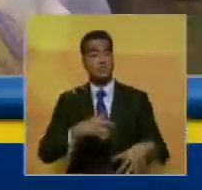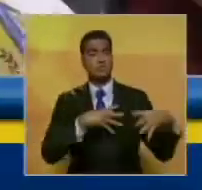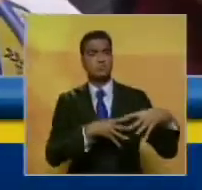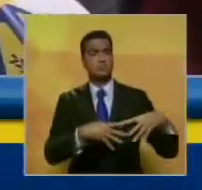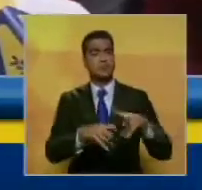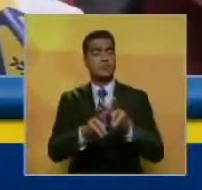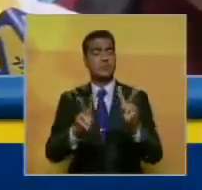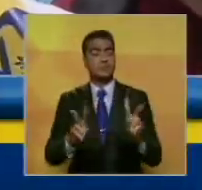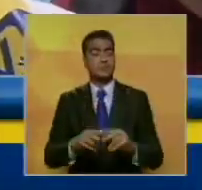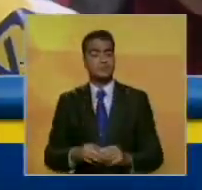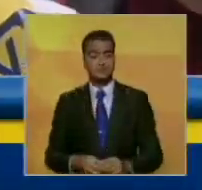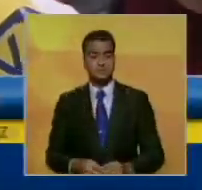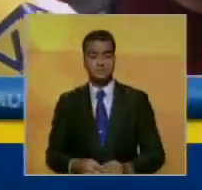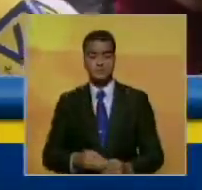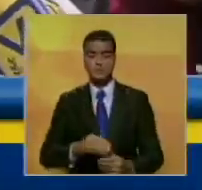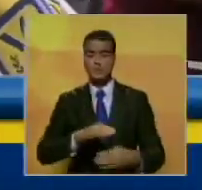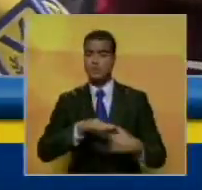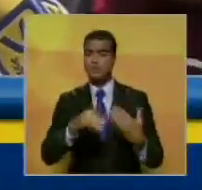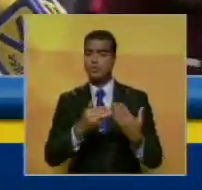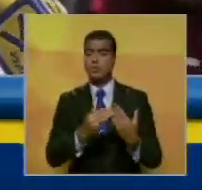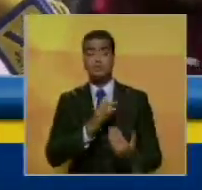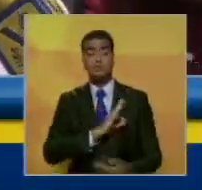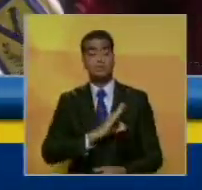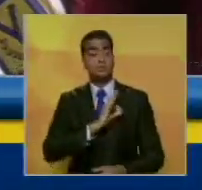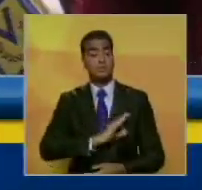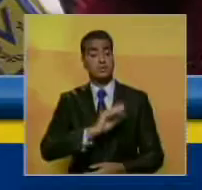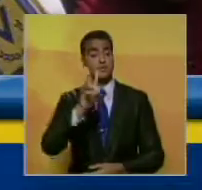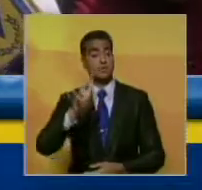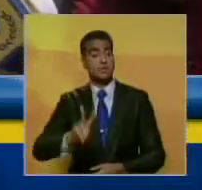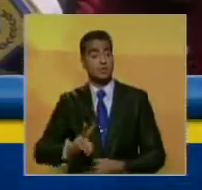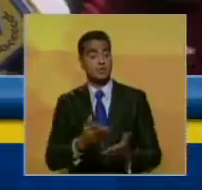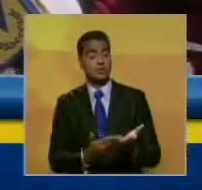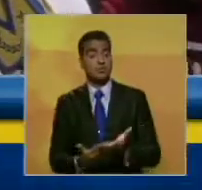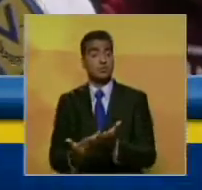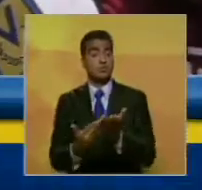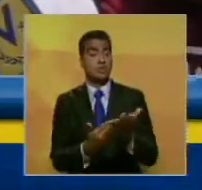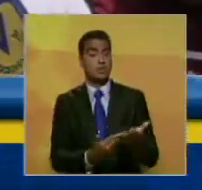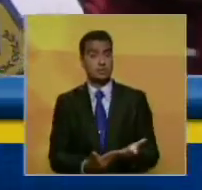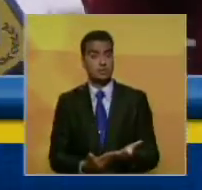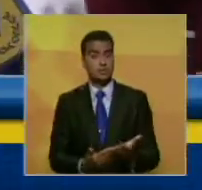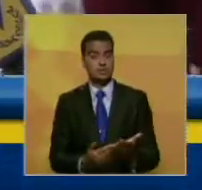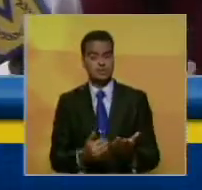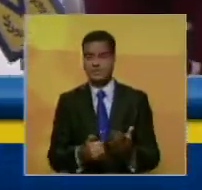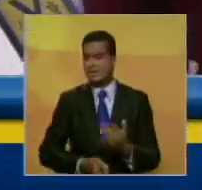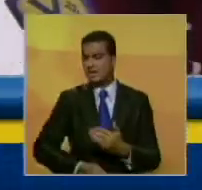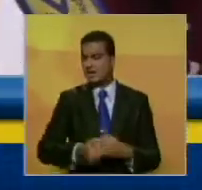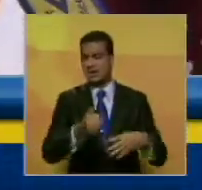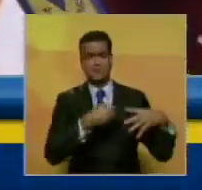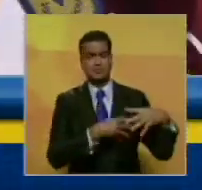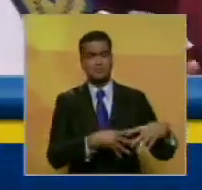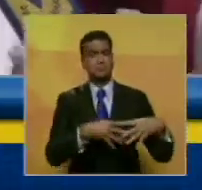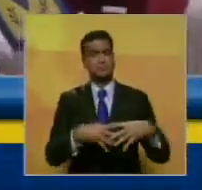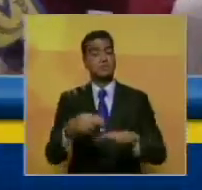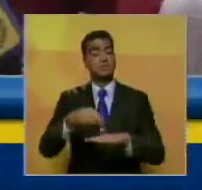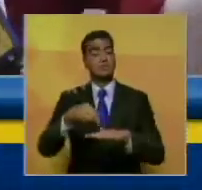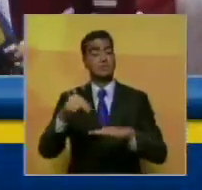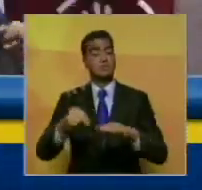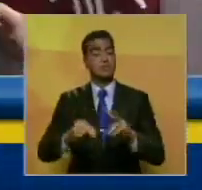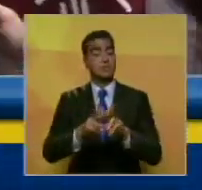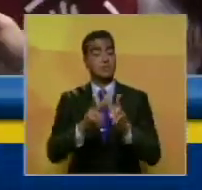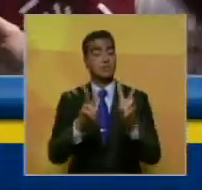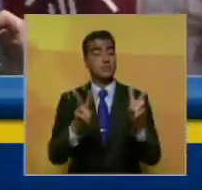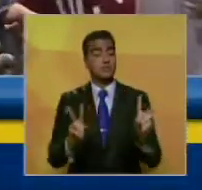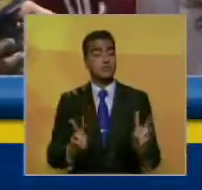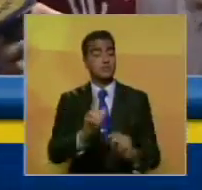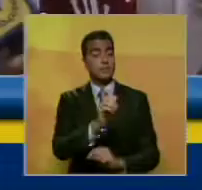pacíficamente. Estamos la sociedad venezolana apoyando a los jóvenes, a los estudiantes, en este gran movimiento cívico y nacional, pacífico